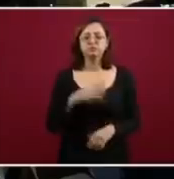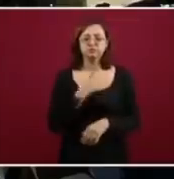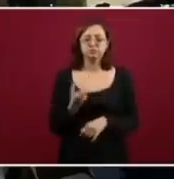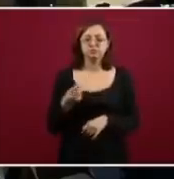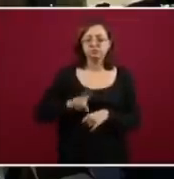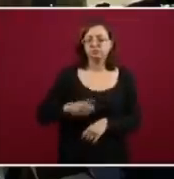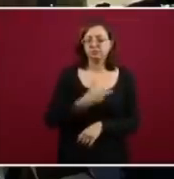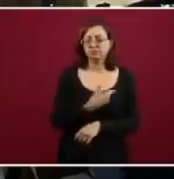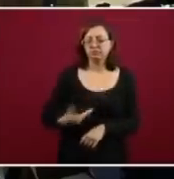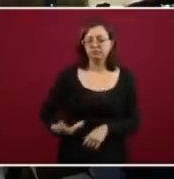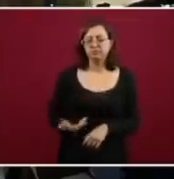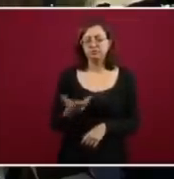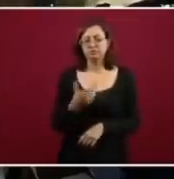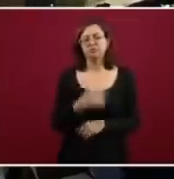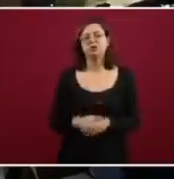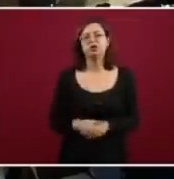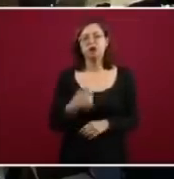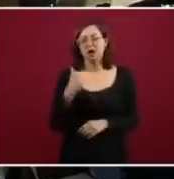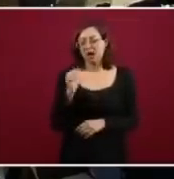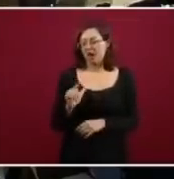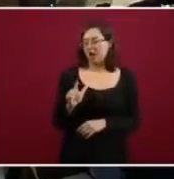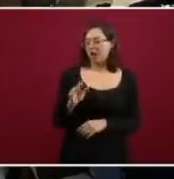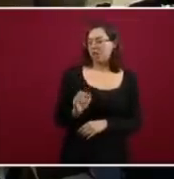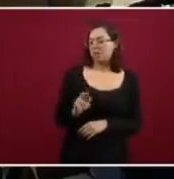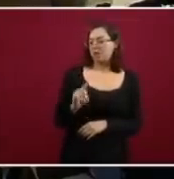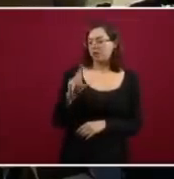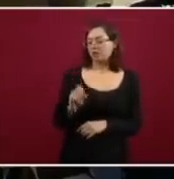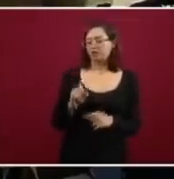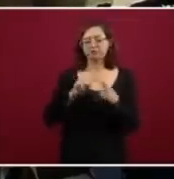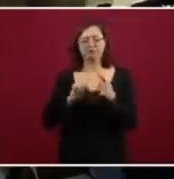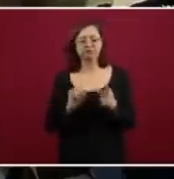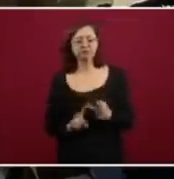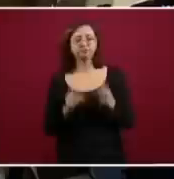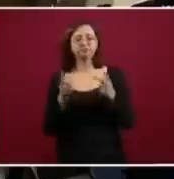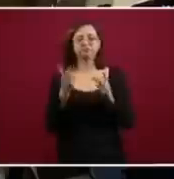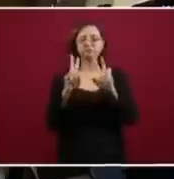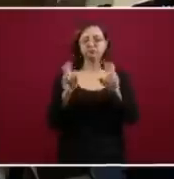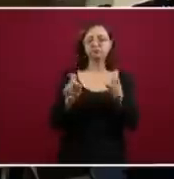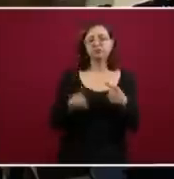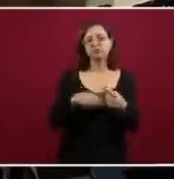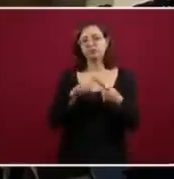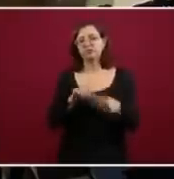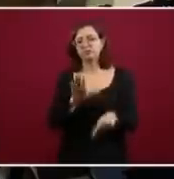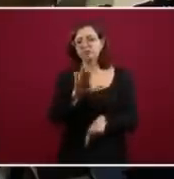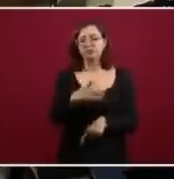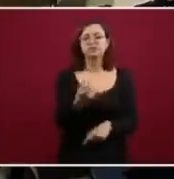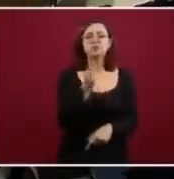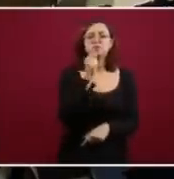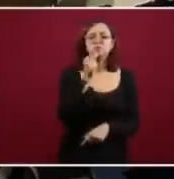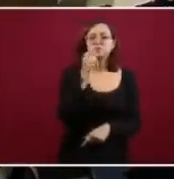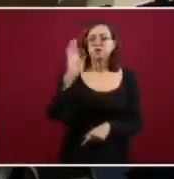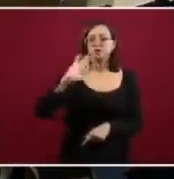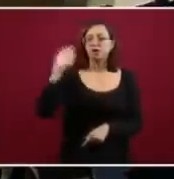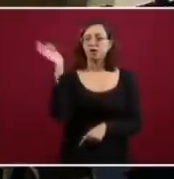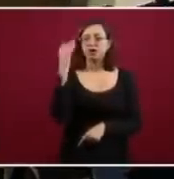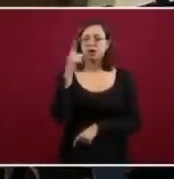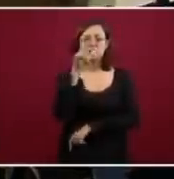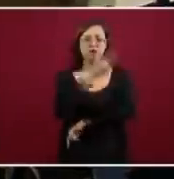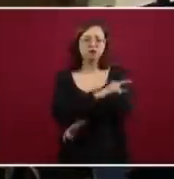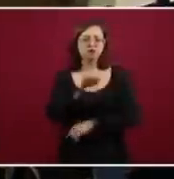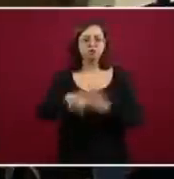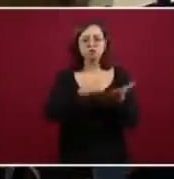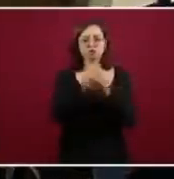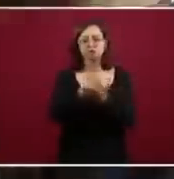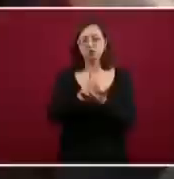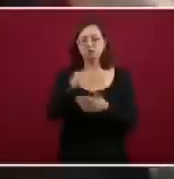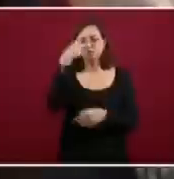noticias dos temas si tiene algún comentario sobre los actos violentos que encabezó la policía federal en el aeropuerto de la ciudad de